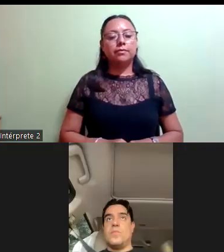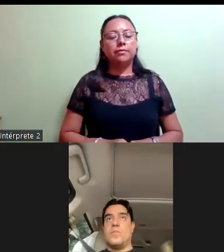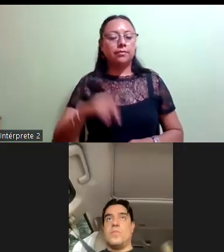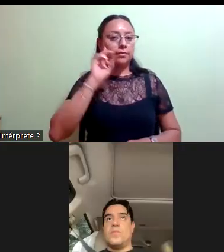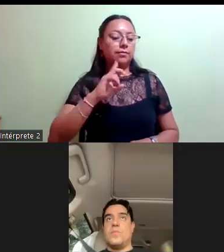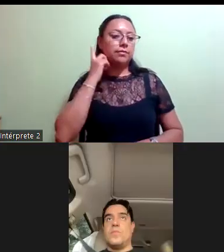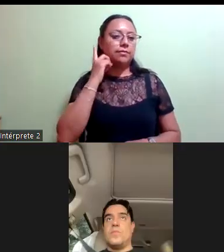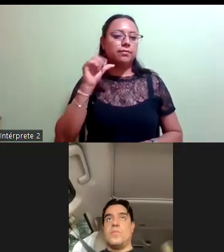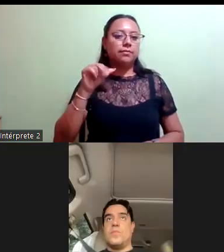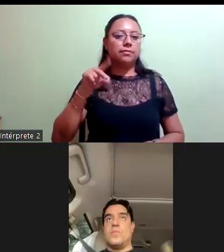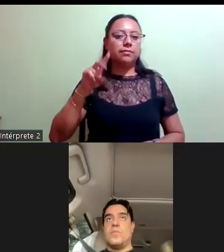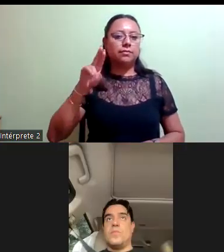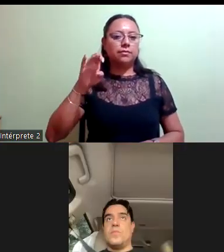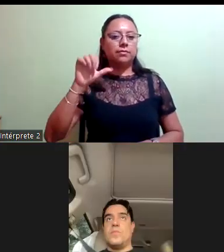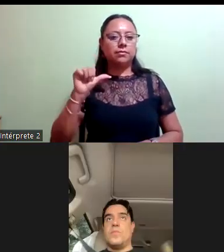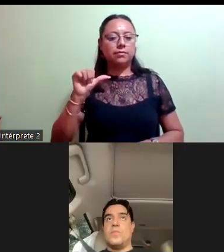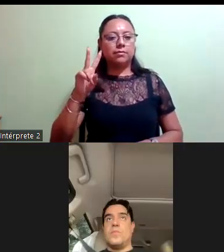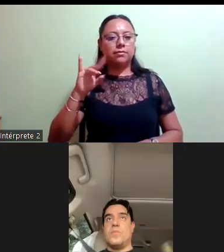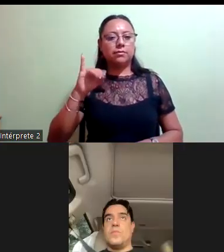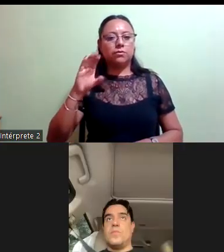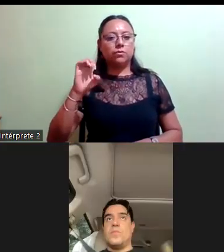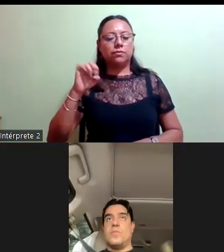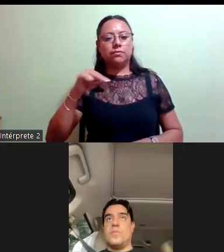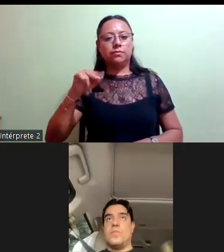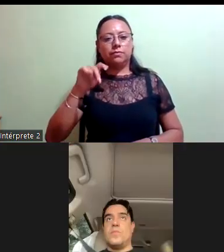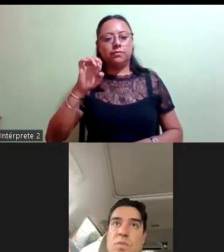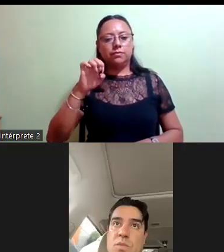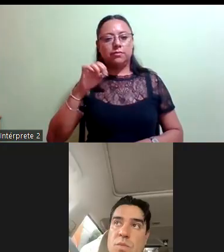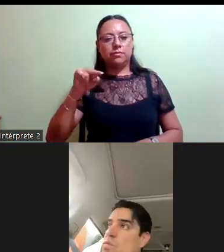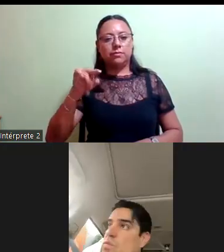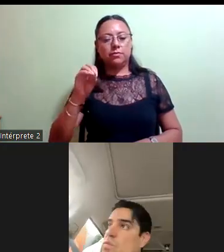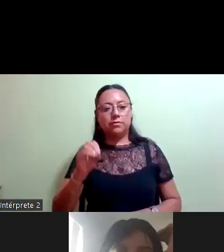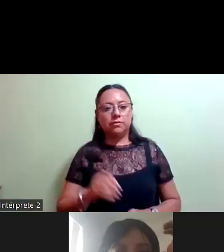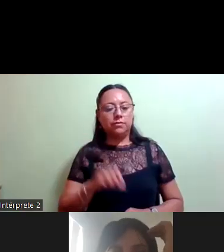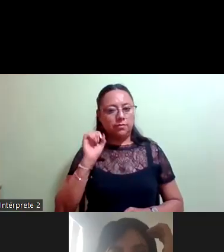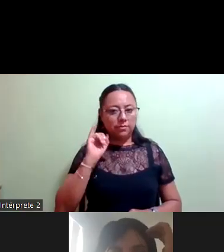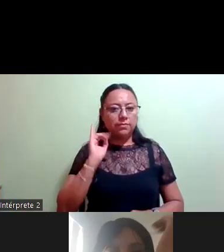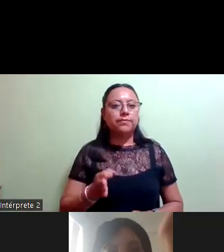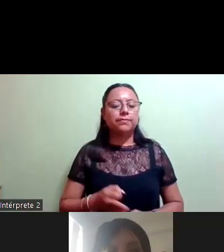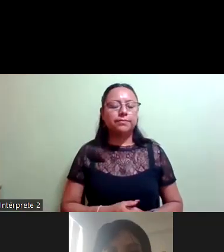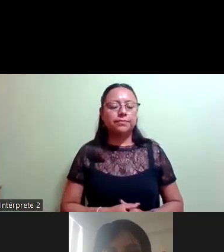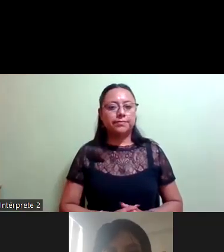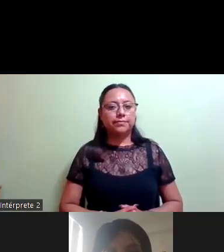Diputada Andrea Evelyn Vicenteño Barrientos. Andrea Vicenteño, a favor.